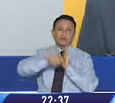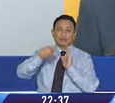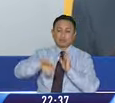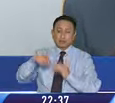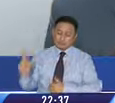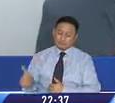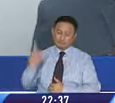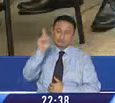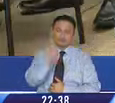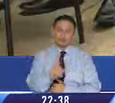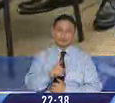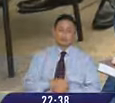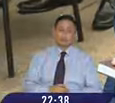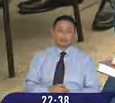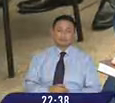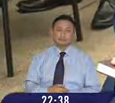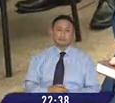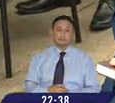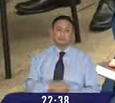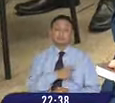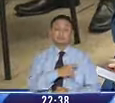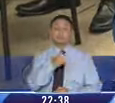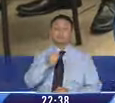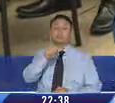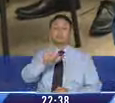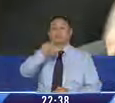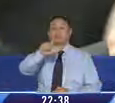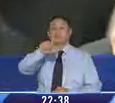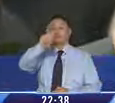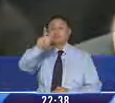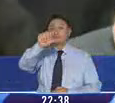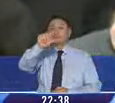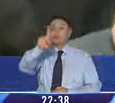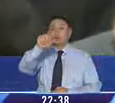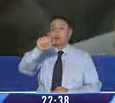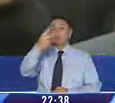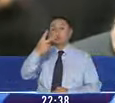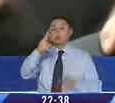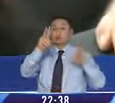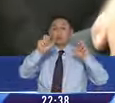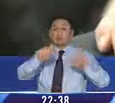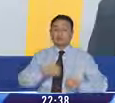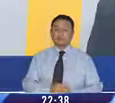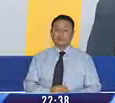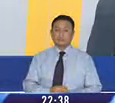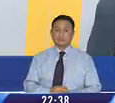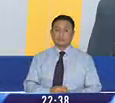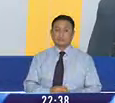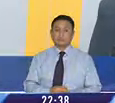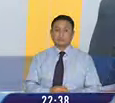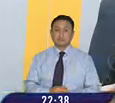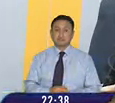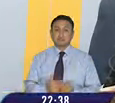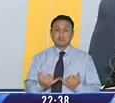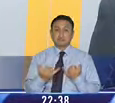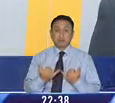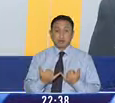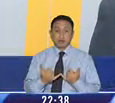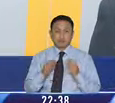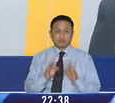ser posesionado. Salvador trajo a colación dos grandes temas tratados en su gestión. Yo creo que en este momento es